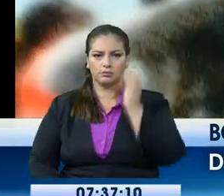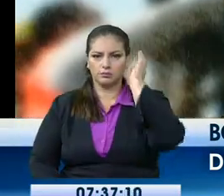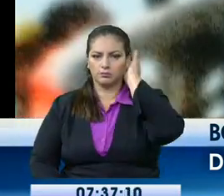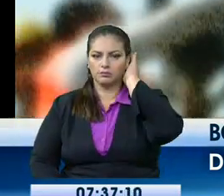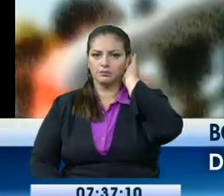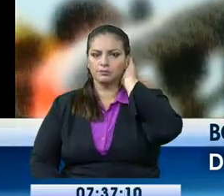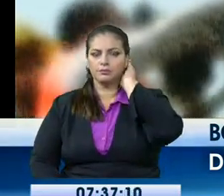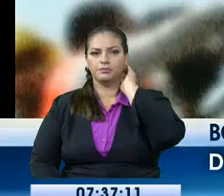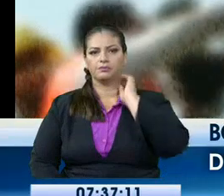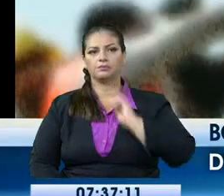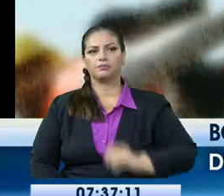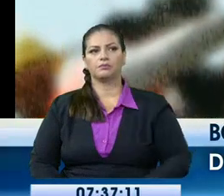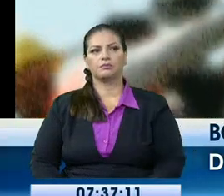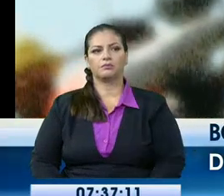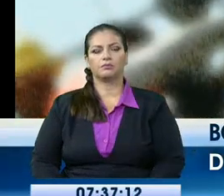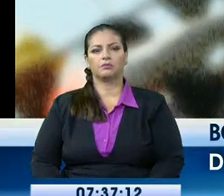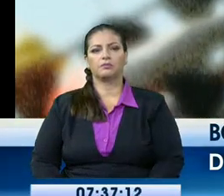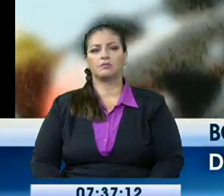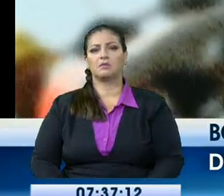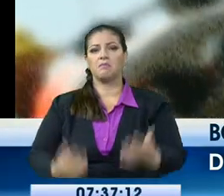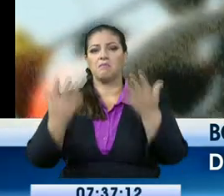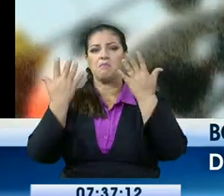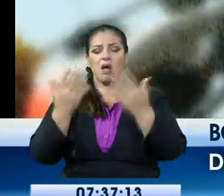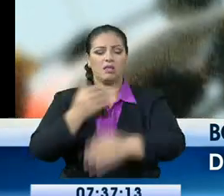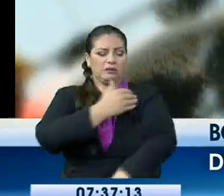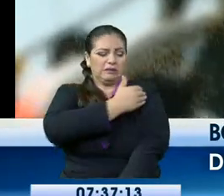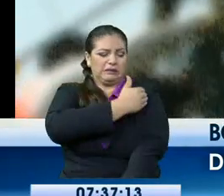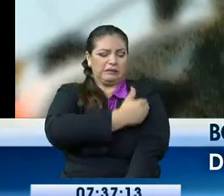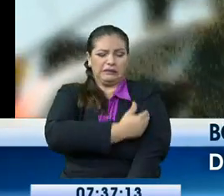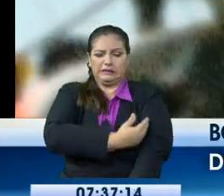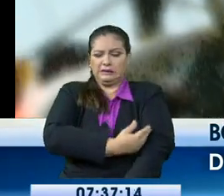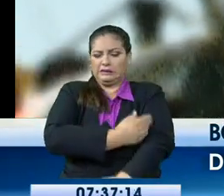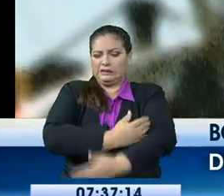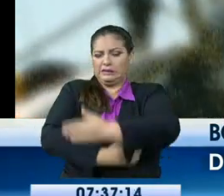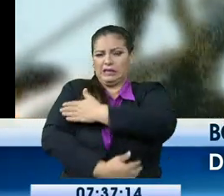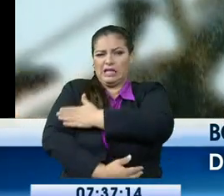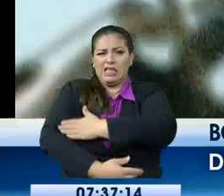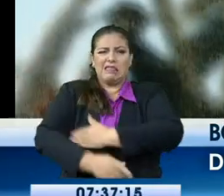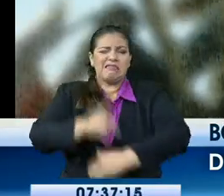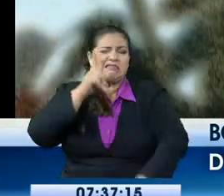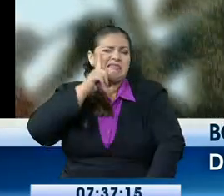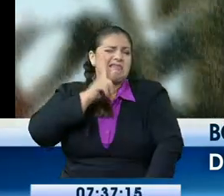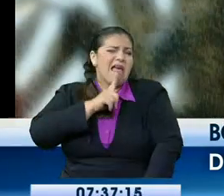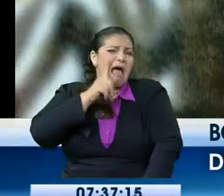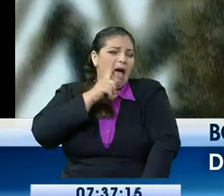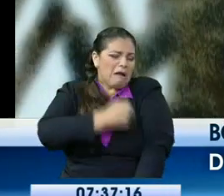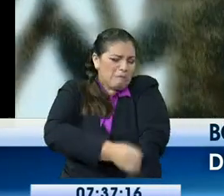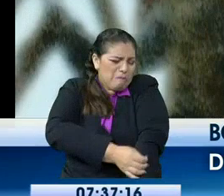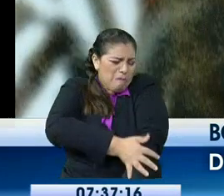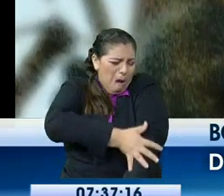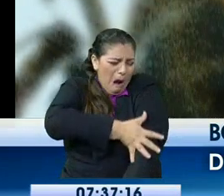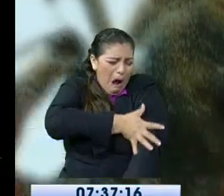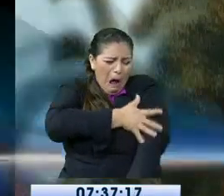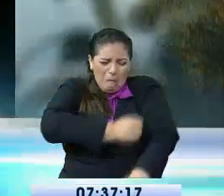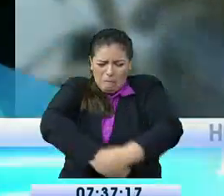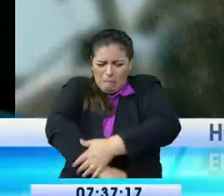Sus manos y parte de sus extremidades superiores e inferiores tenían serias quemaduras.